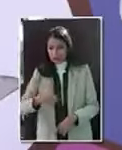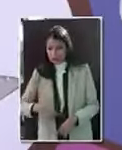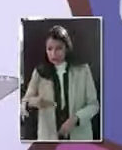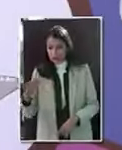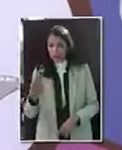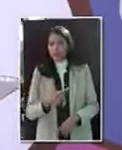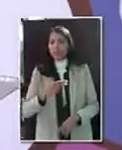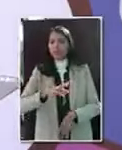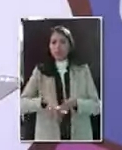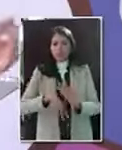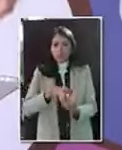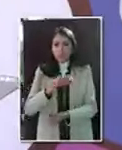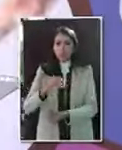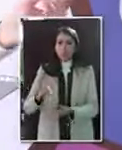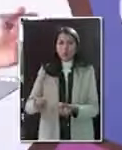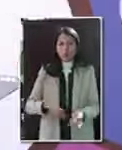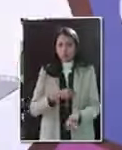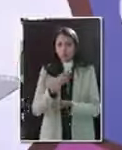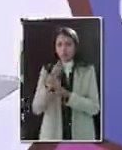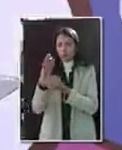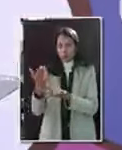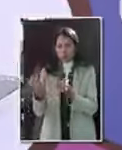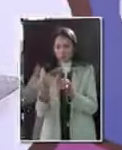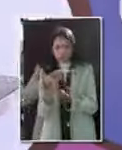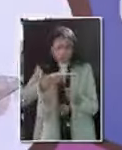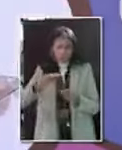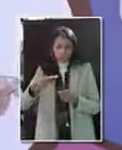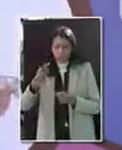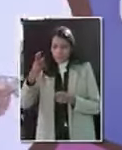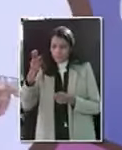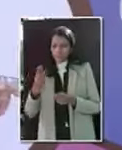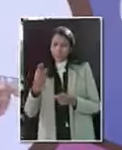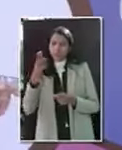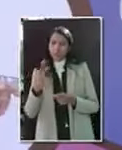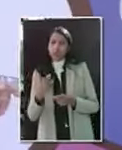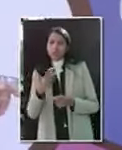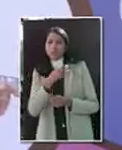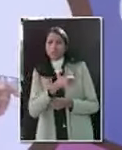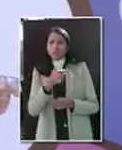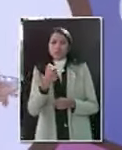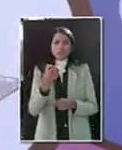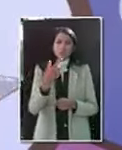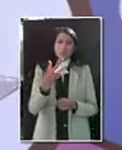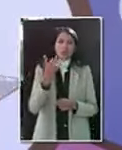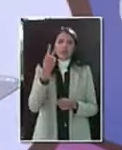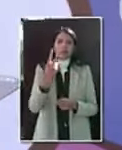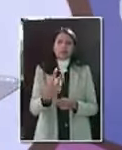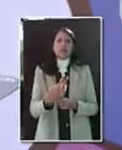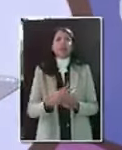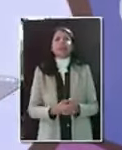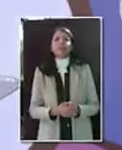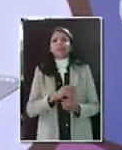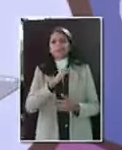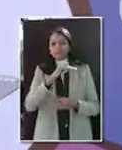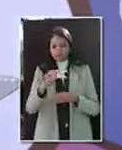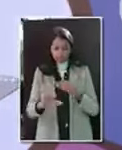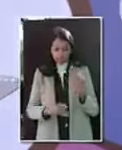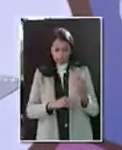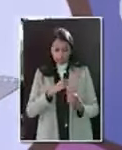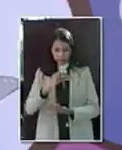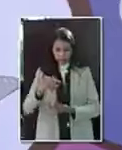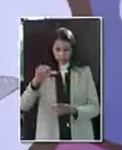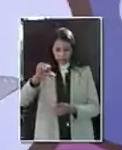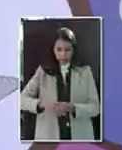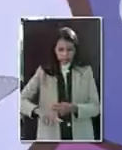este esquema de apoyo económico, destinado en su mayoría a la adquisición de medicamentos, mejoras en viviendas para el fácil acceso y movilidad de